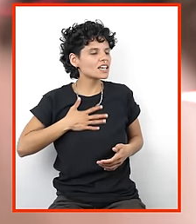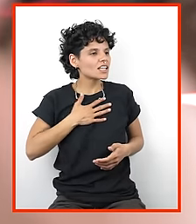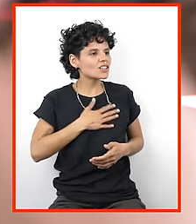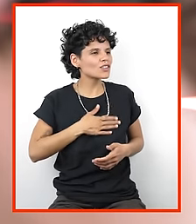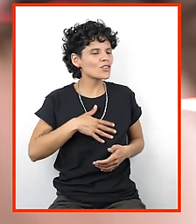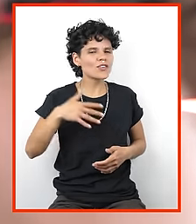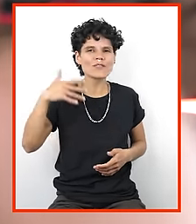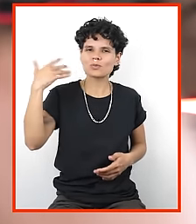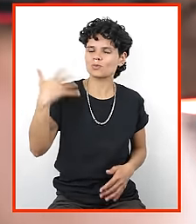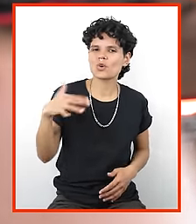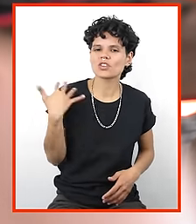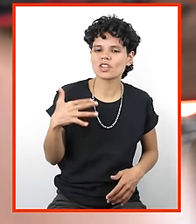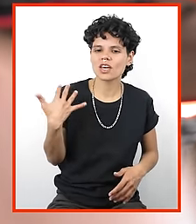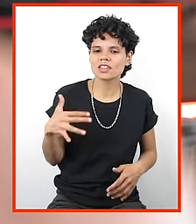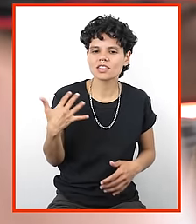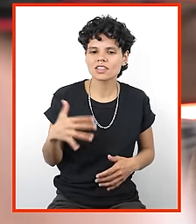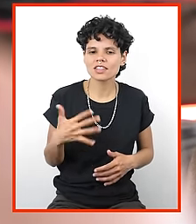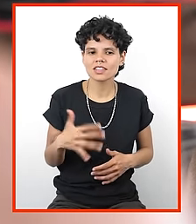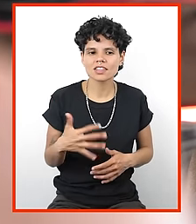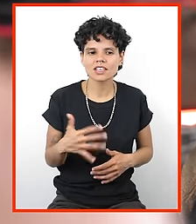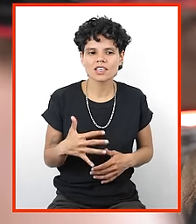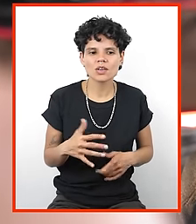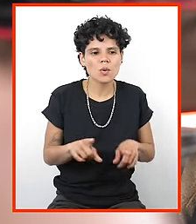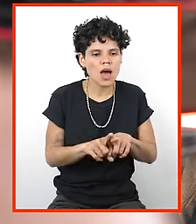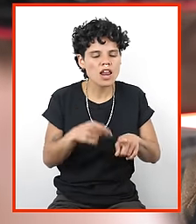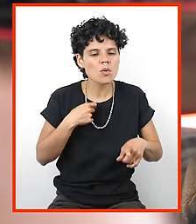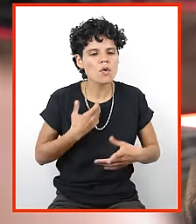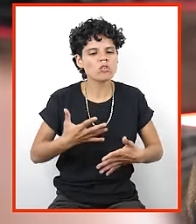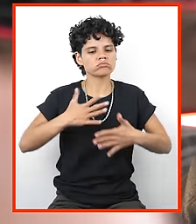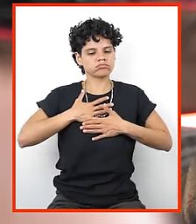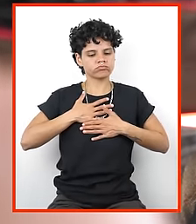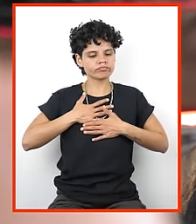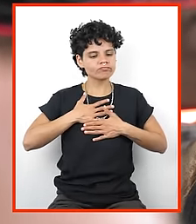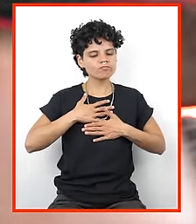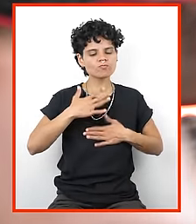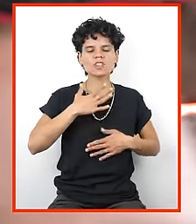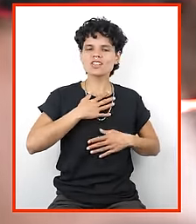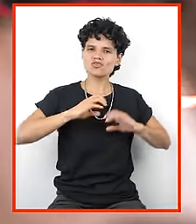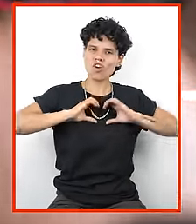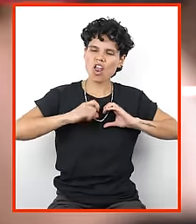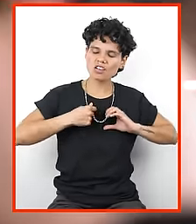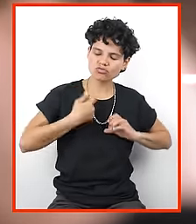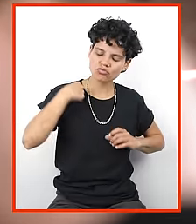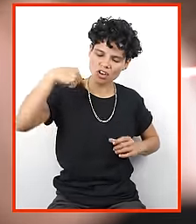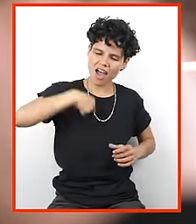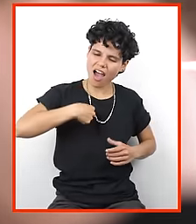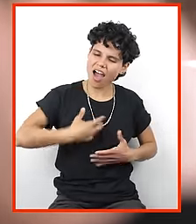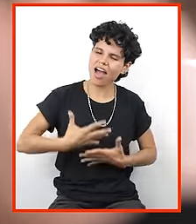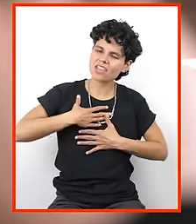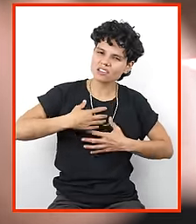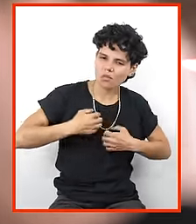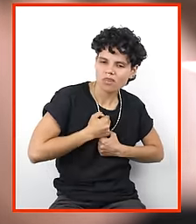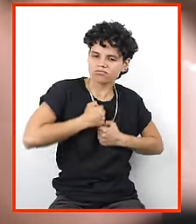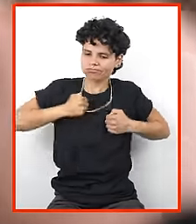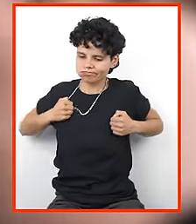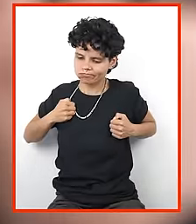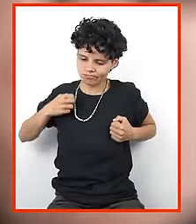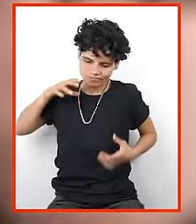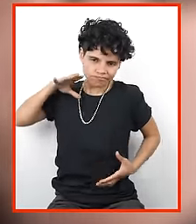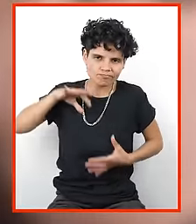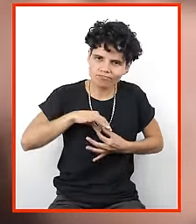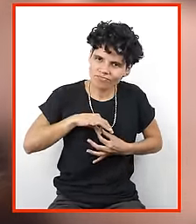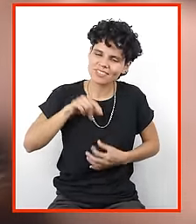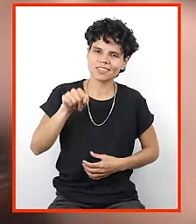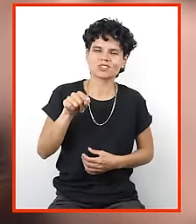importante de verdad conectarse como con tu ser interior. Yo sé que es súper volado, pero muchas veces es